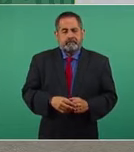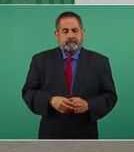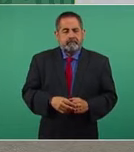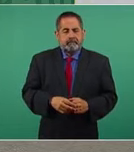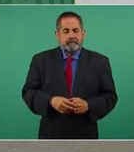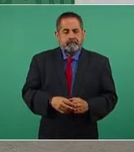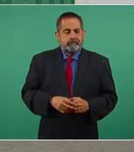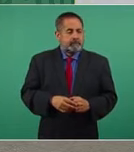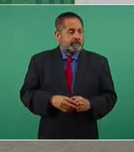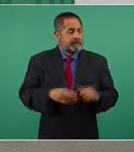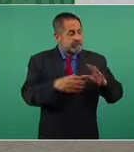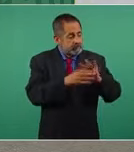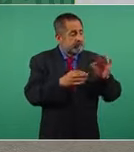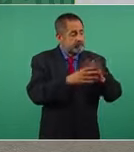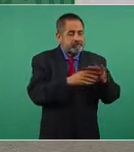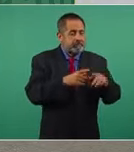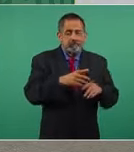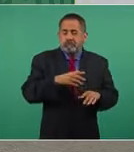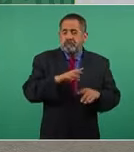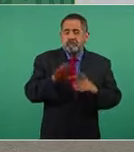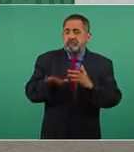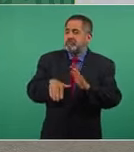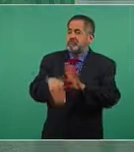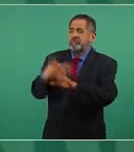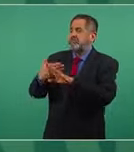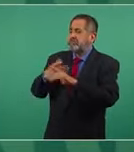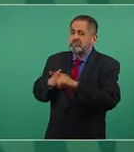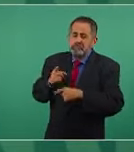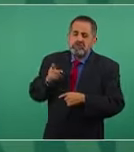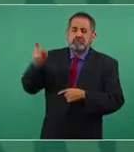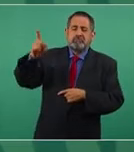nos lincharon políticamente a nosotros.